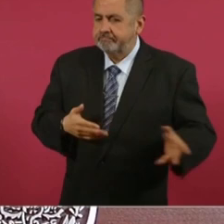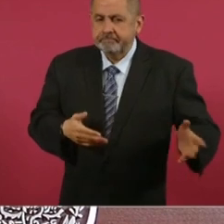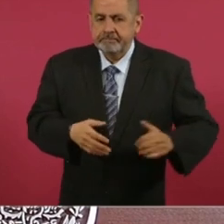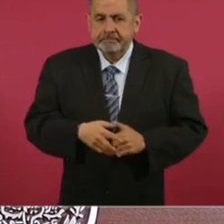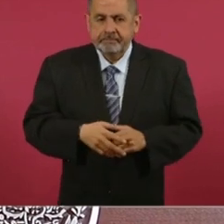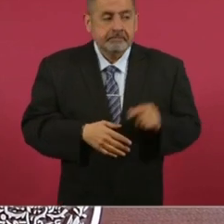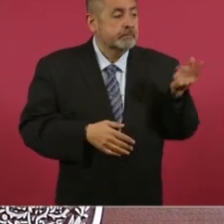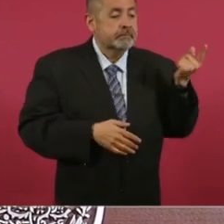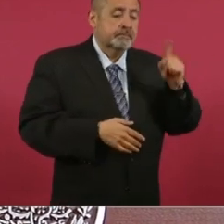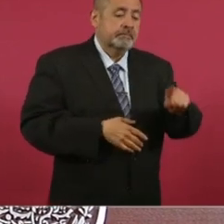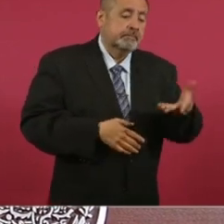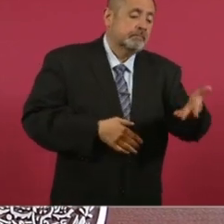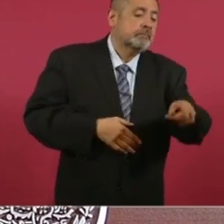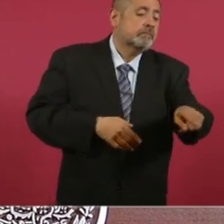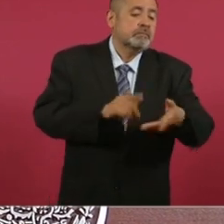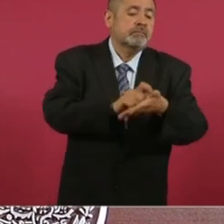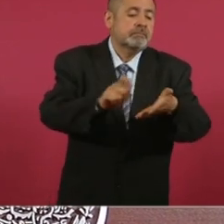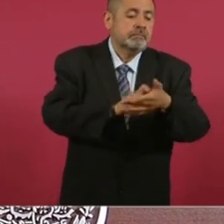por pedido.